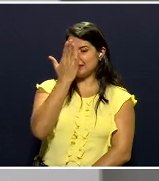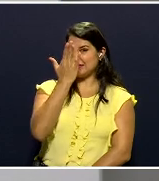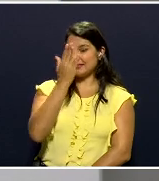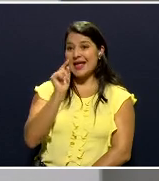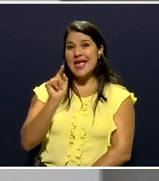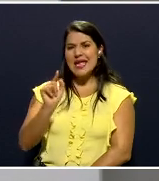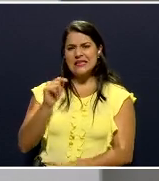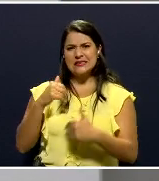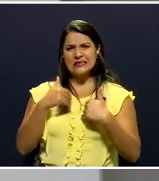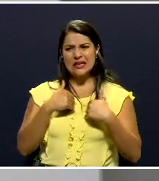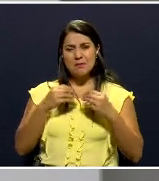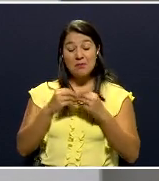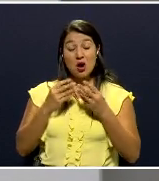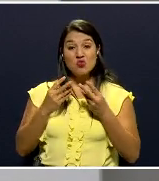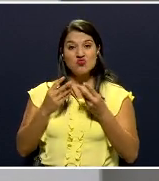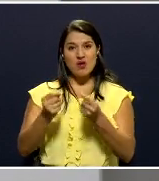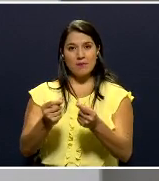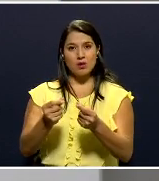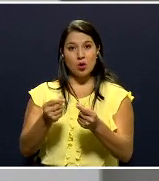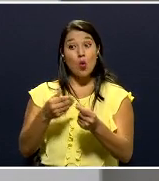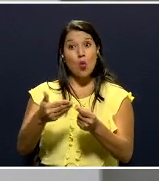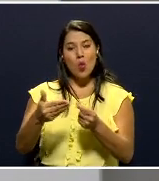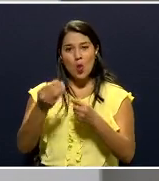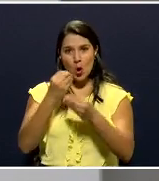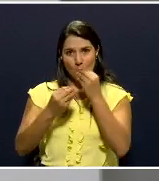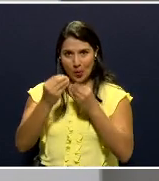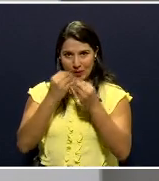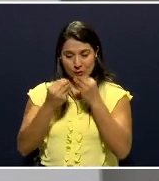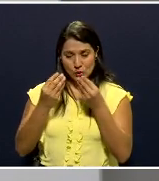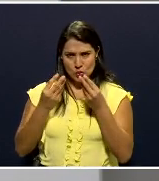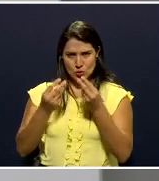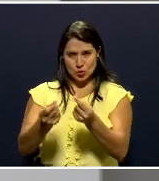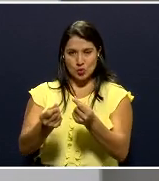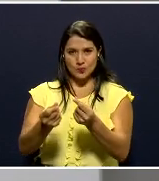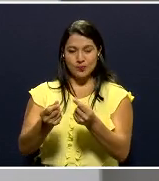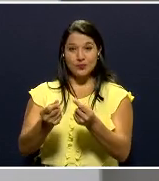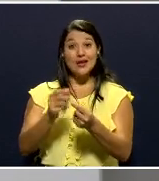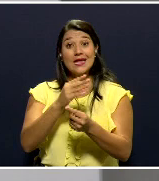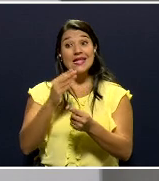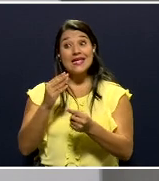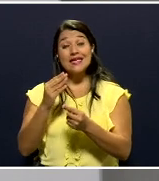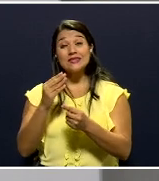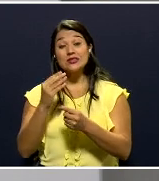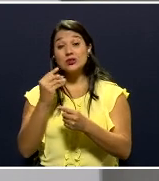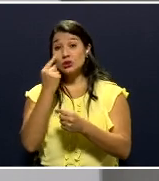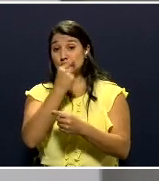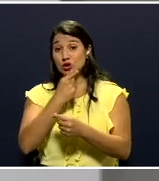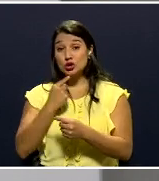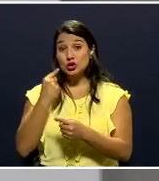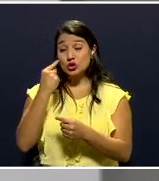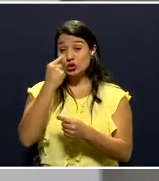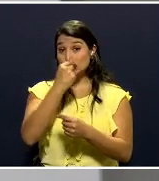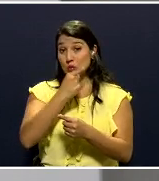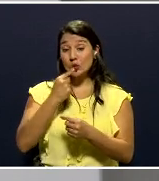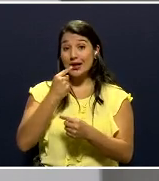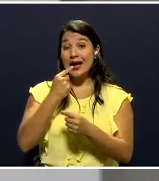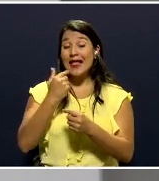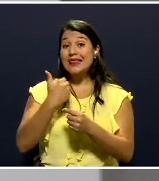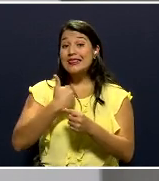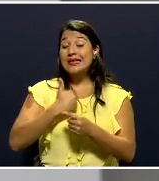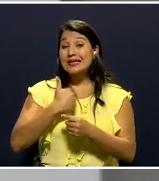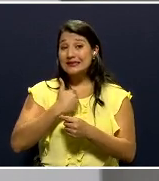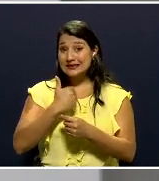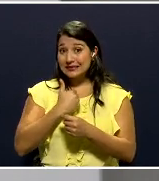mamífero más veloz del mundo a la hora de comer. El final de su hocico está conformado por